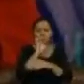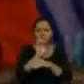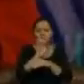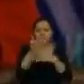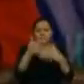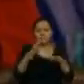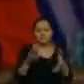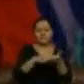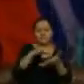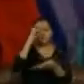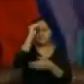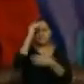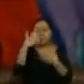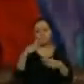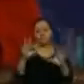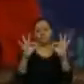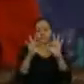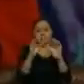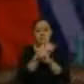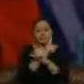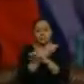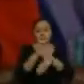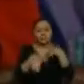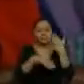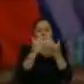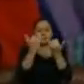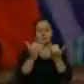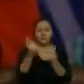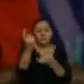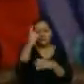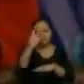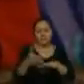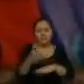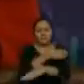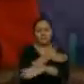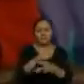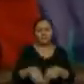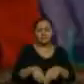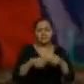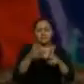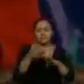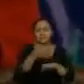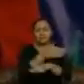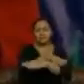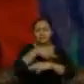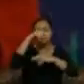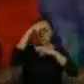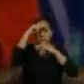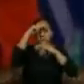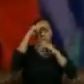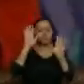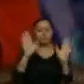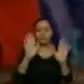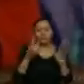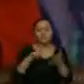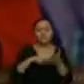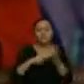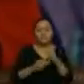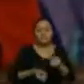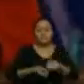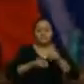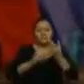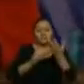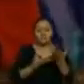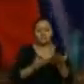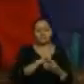hemos aprendido que las redes no son, como pensábamos al comienzo, una noticia, sino son una expresión